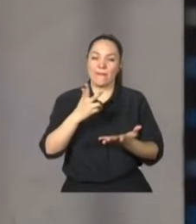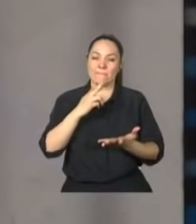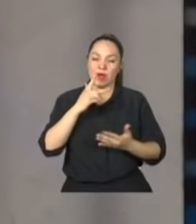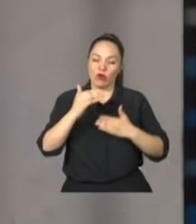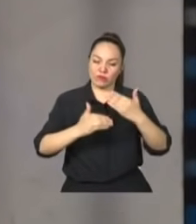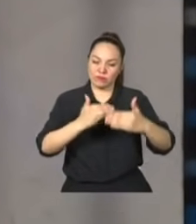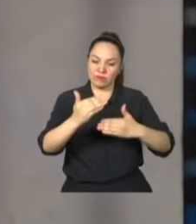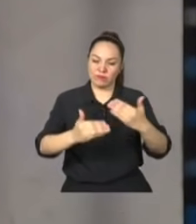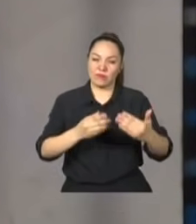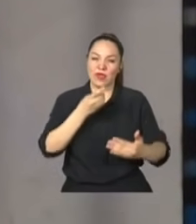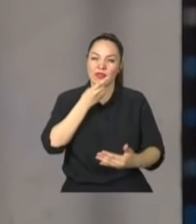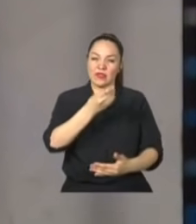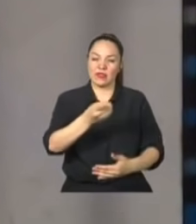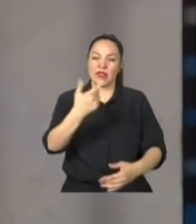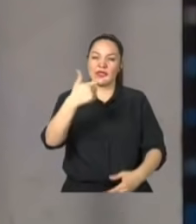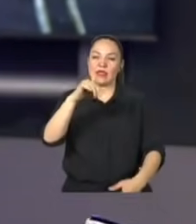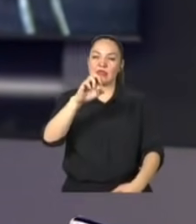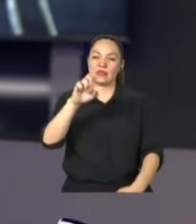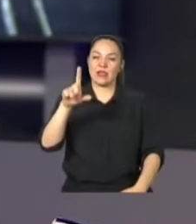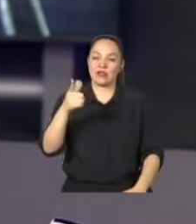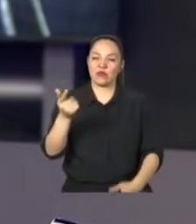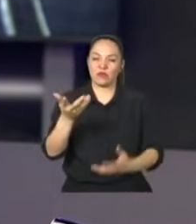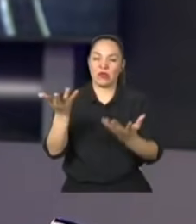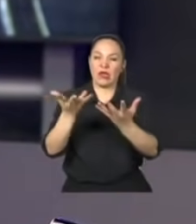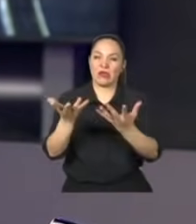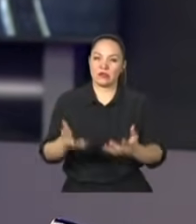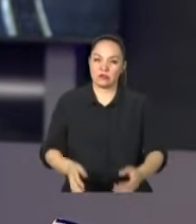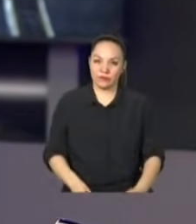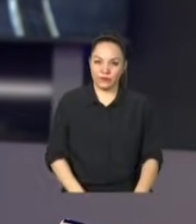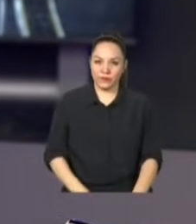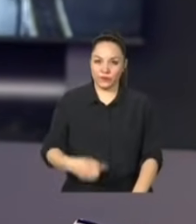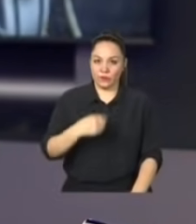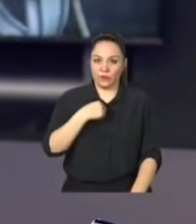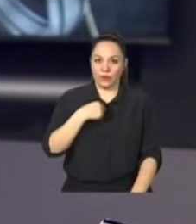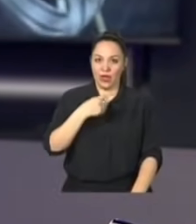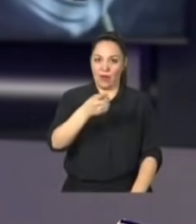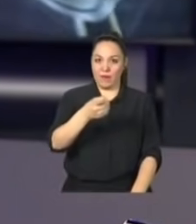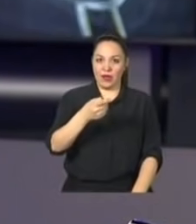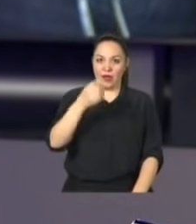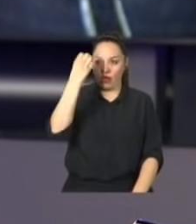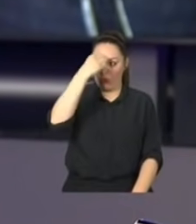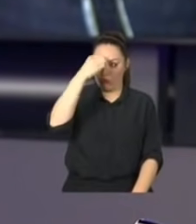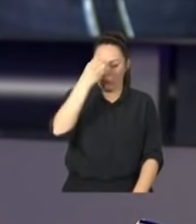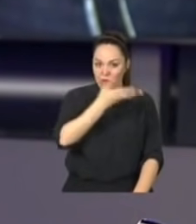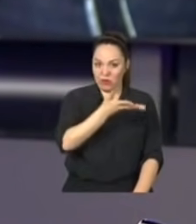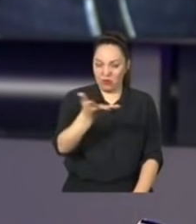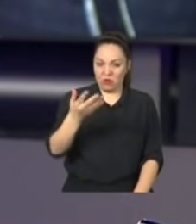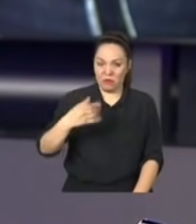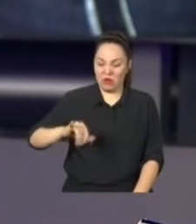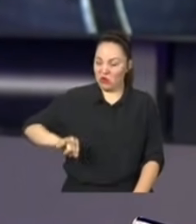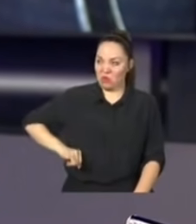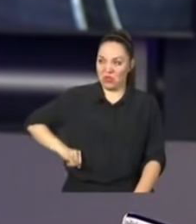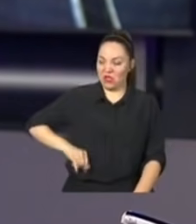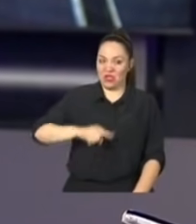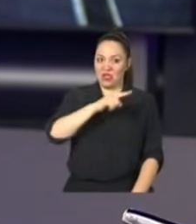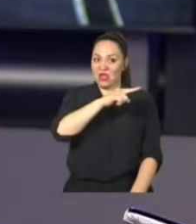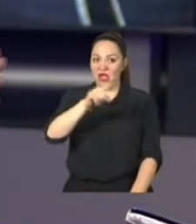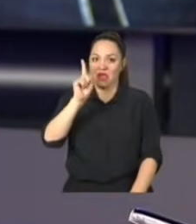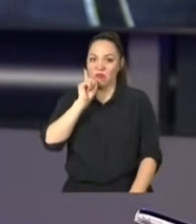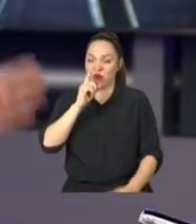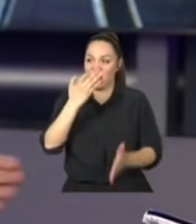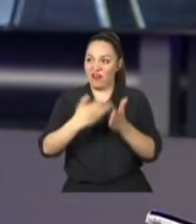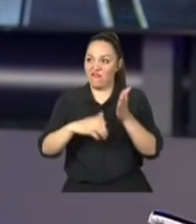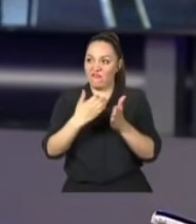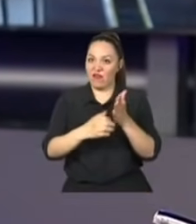la señorita Giselle Sampaio? Lo que digan ellos o ellas no me interesa porque para empezar ni estudios tienen, no tienen valores, no son